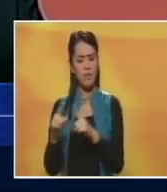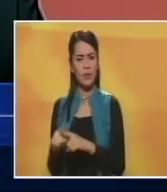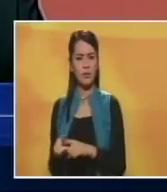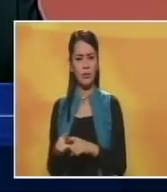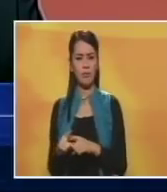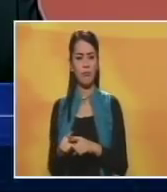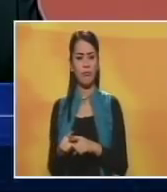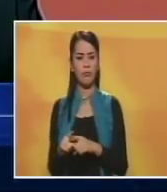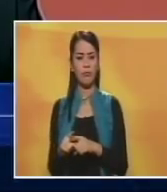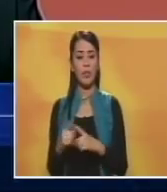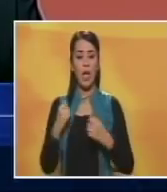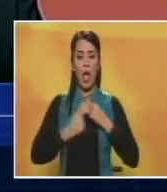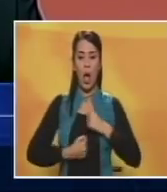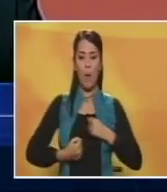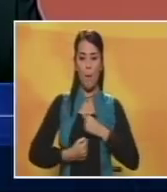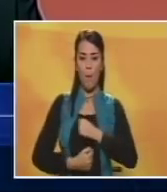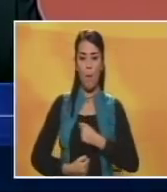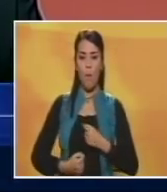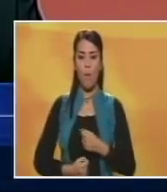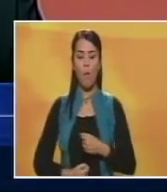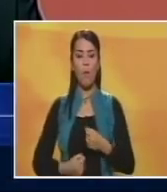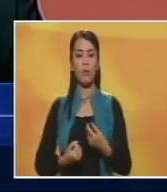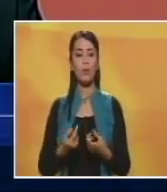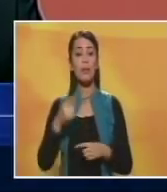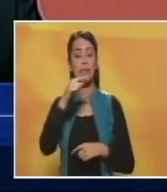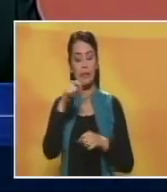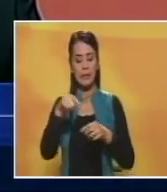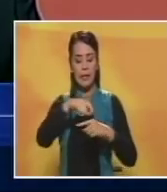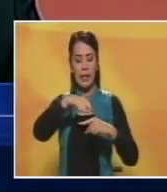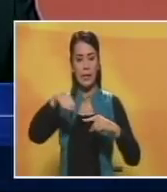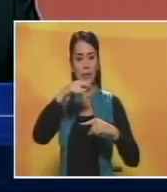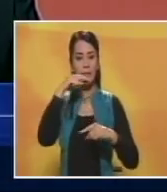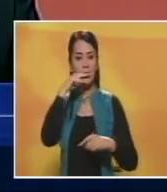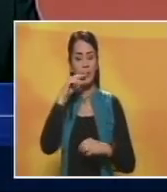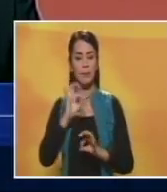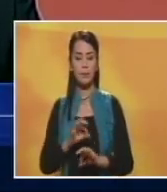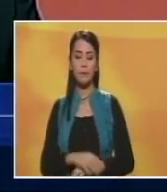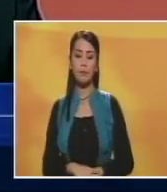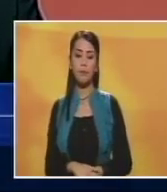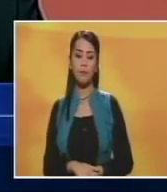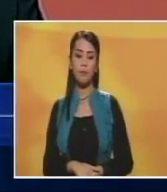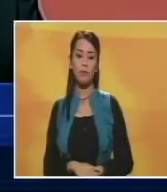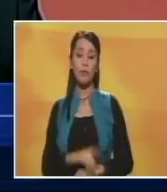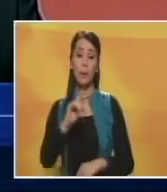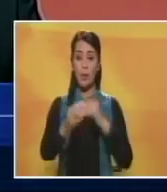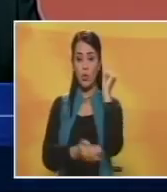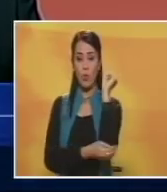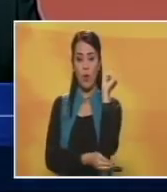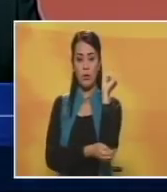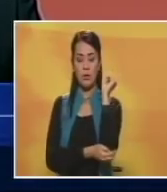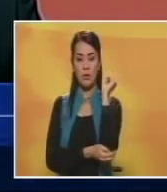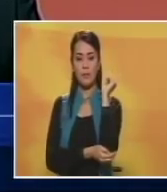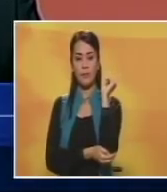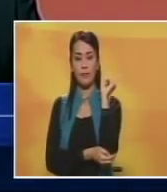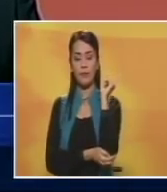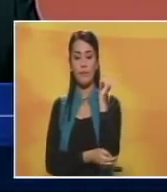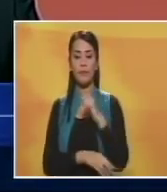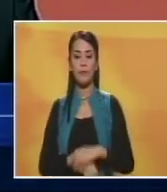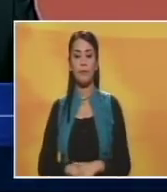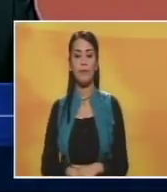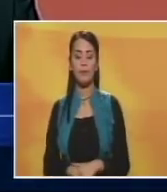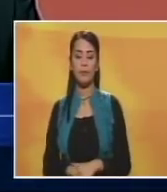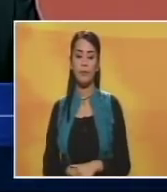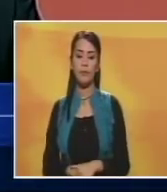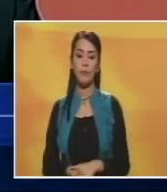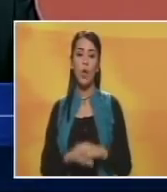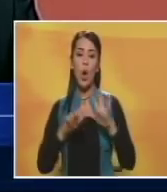presentaciones, jabón en tocador, crema dental, papel higiénico, toalla sanitaria, jabón de panela. Son 8